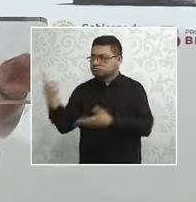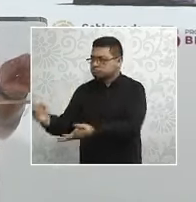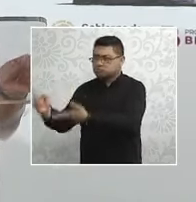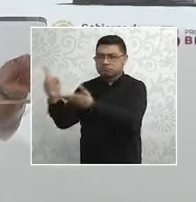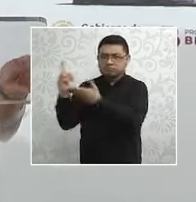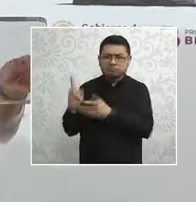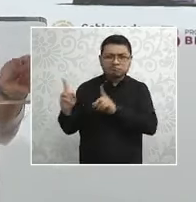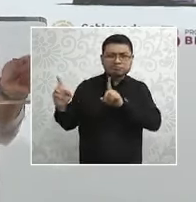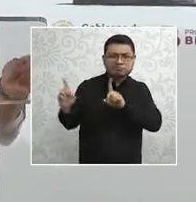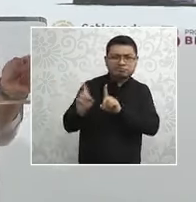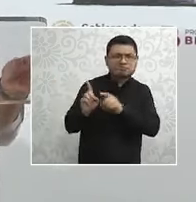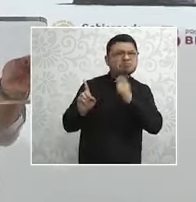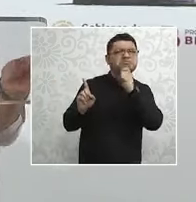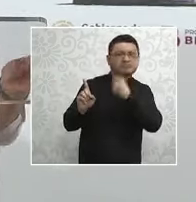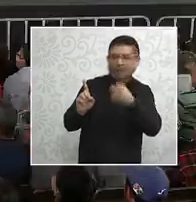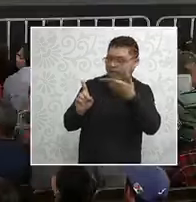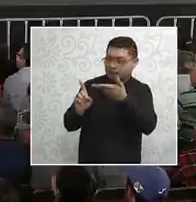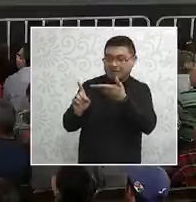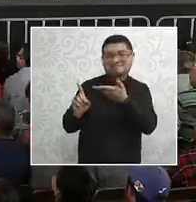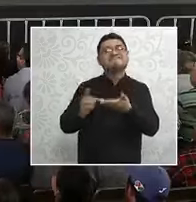presidenta Claudia